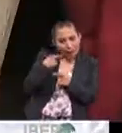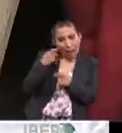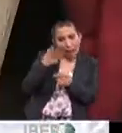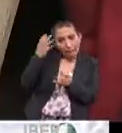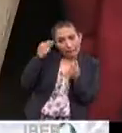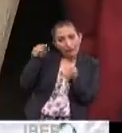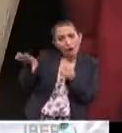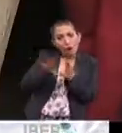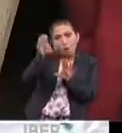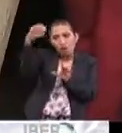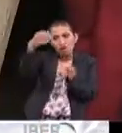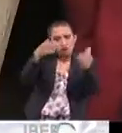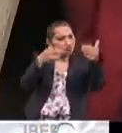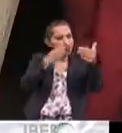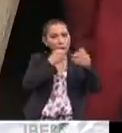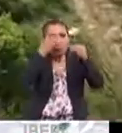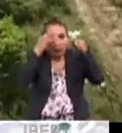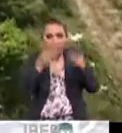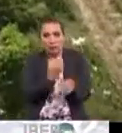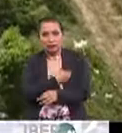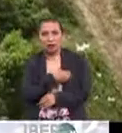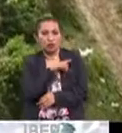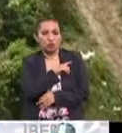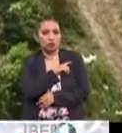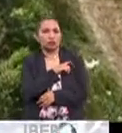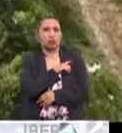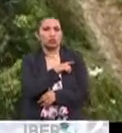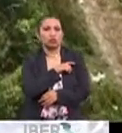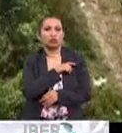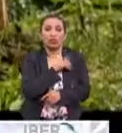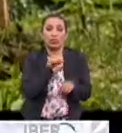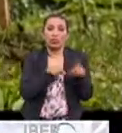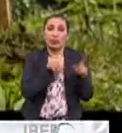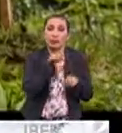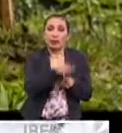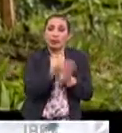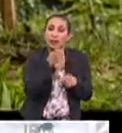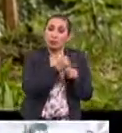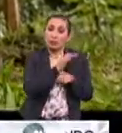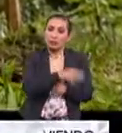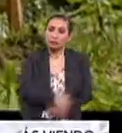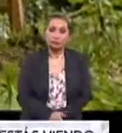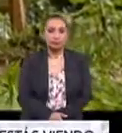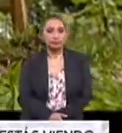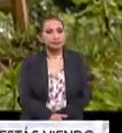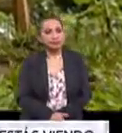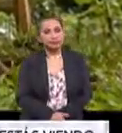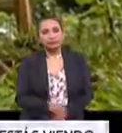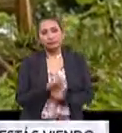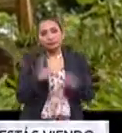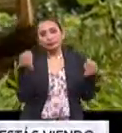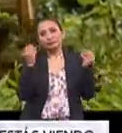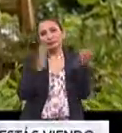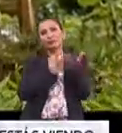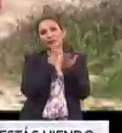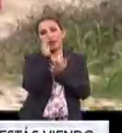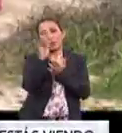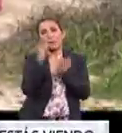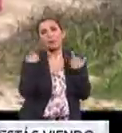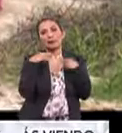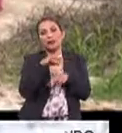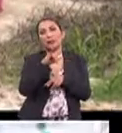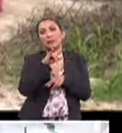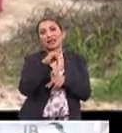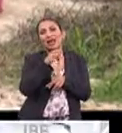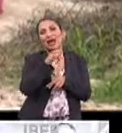que aprendan a alimentarse lo más sano posible con base a estar informados. Claro. Pues muchísimas gracias, maestro